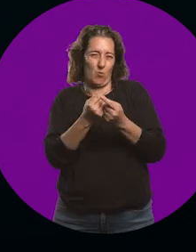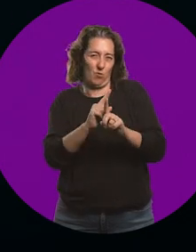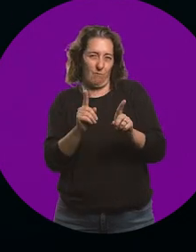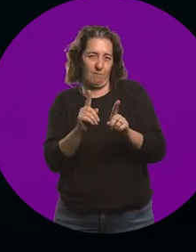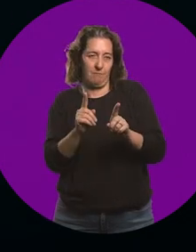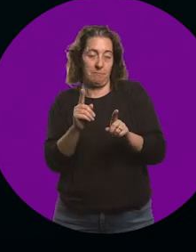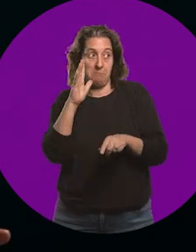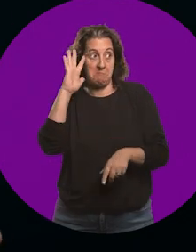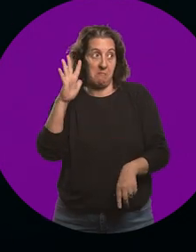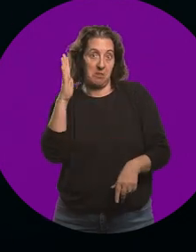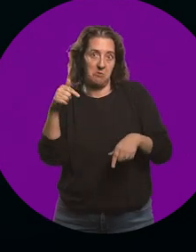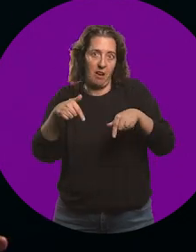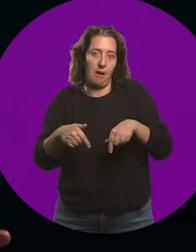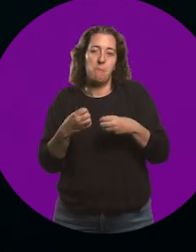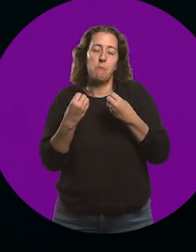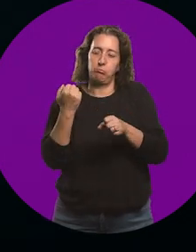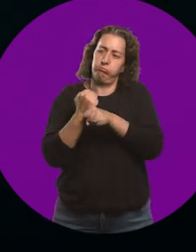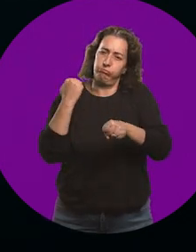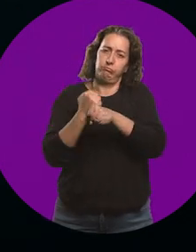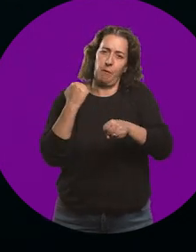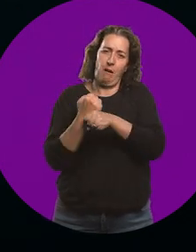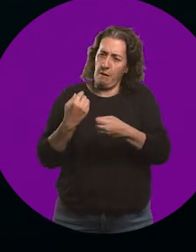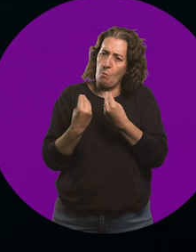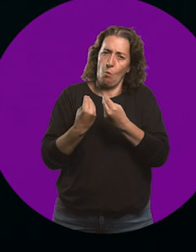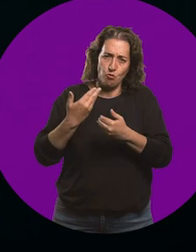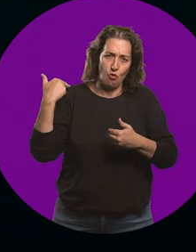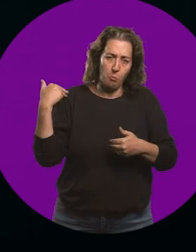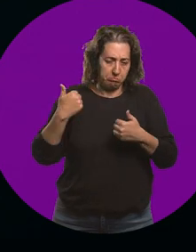Supongo que estoy acá por el trabajo que he hecho y porque me lo merezco